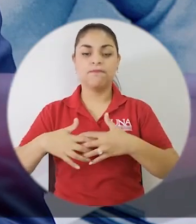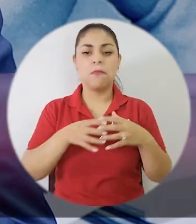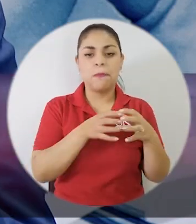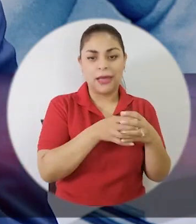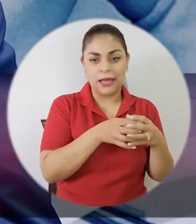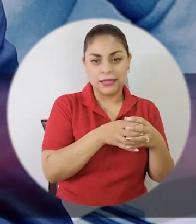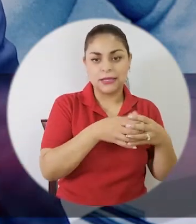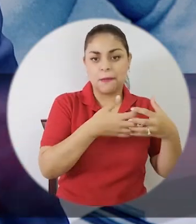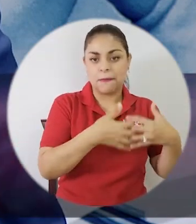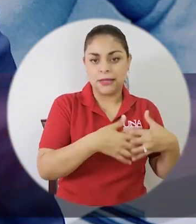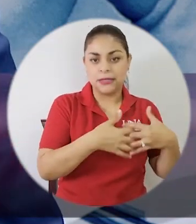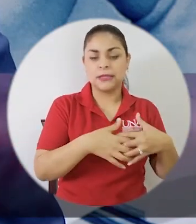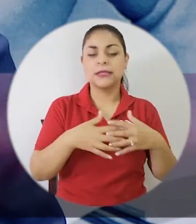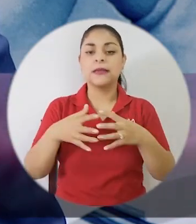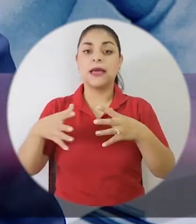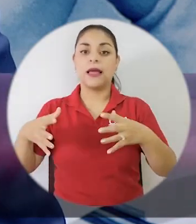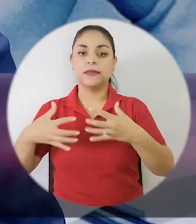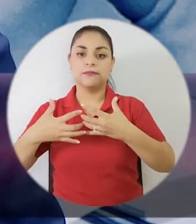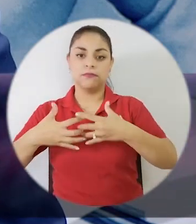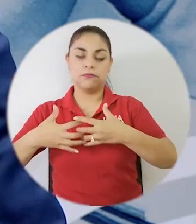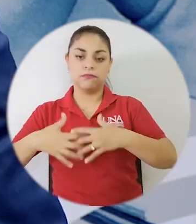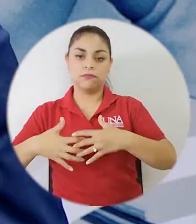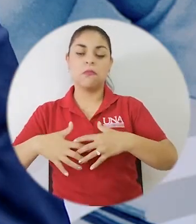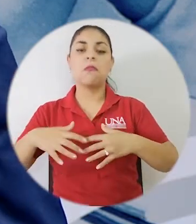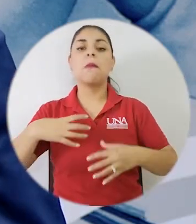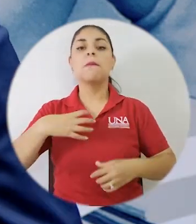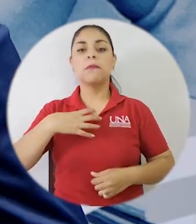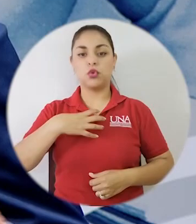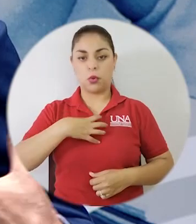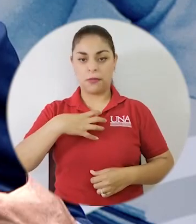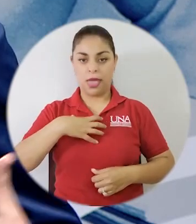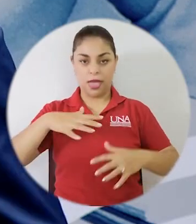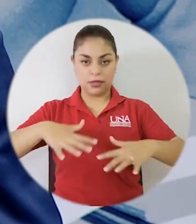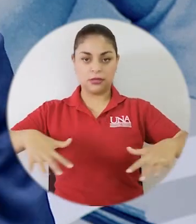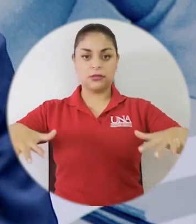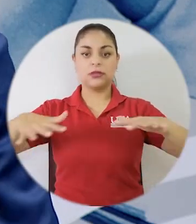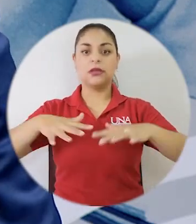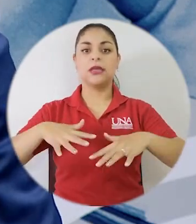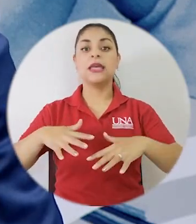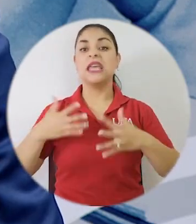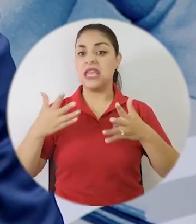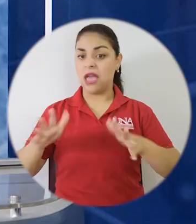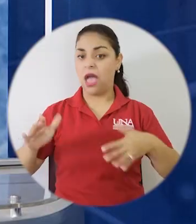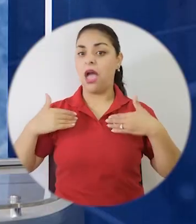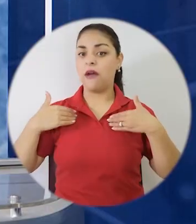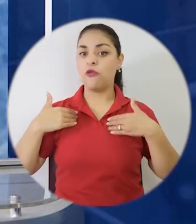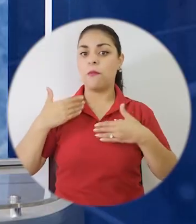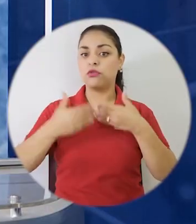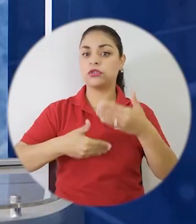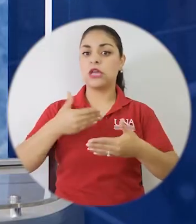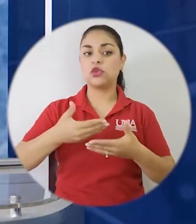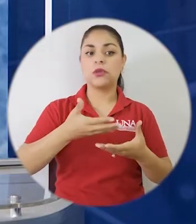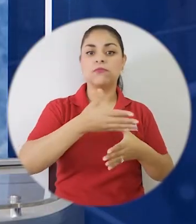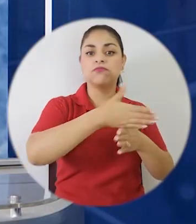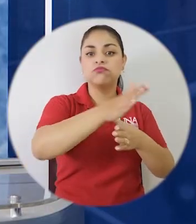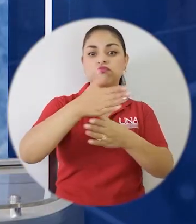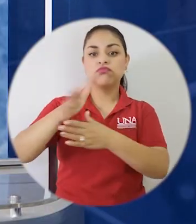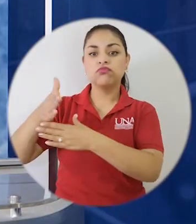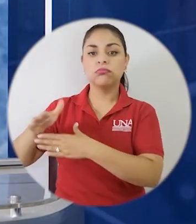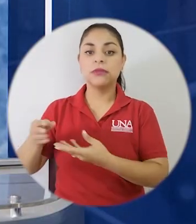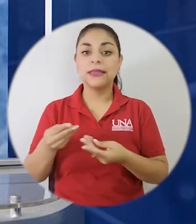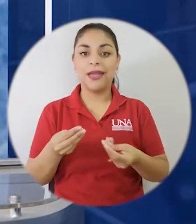en pequeñas y medianas propiedades, que incluso hubo un proceso de distribución de tierras. Podríamos hablar